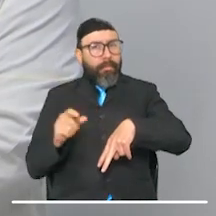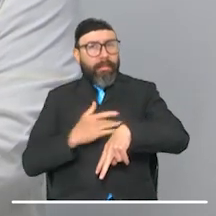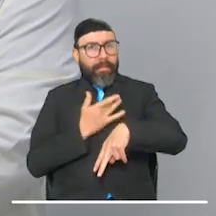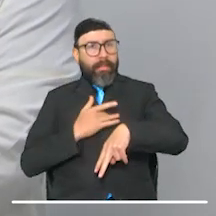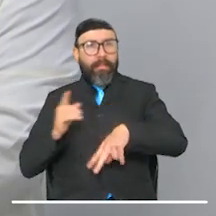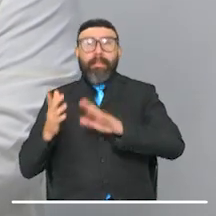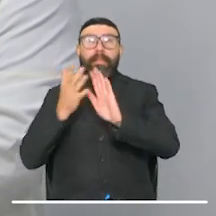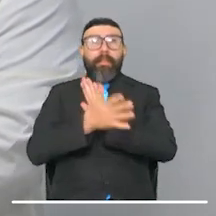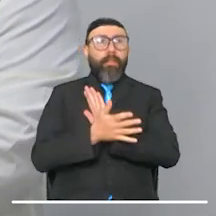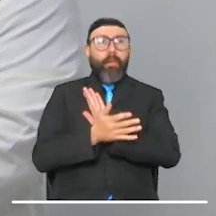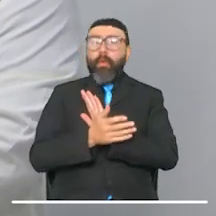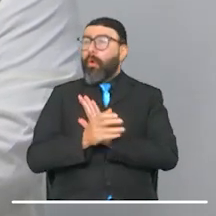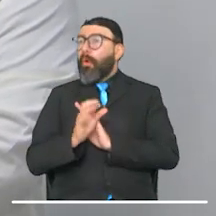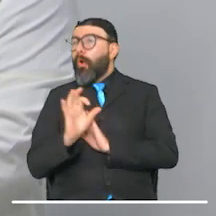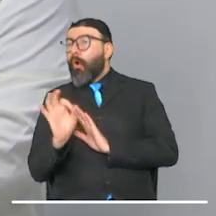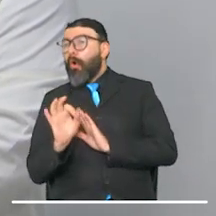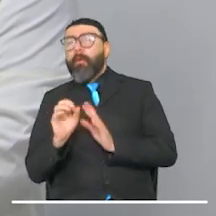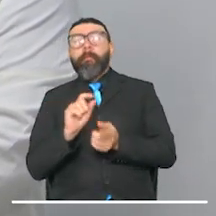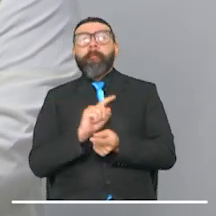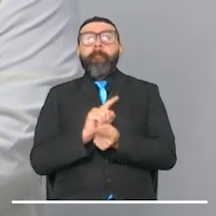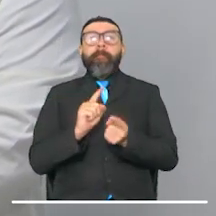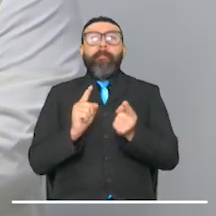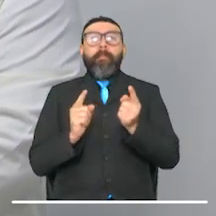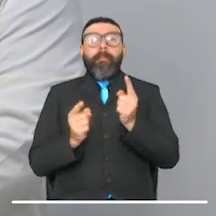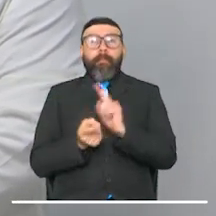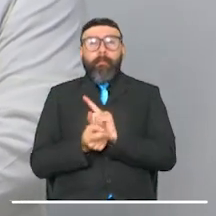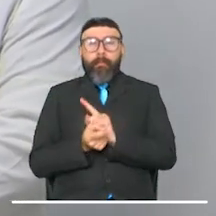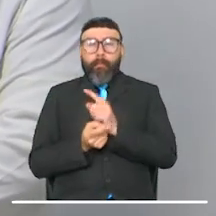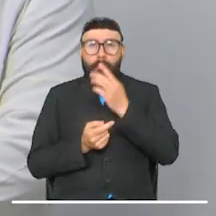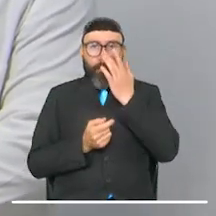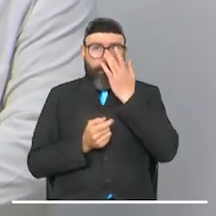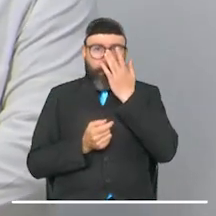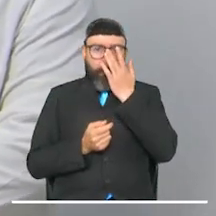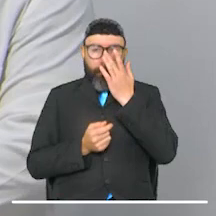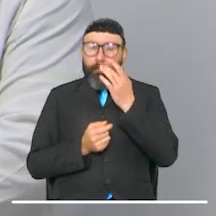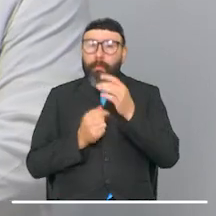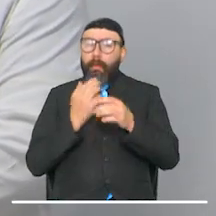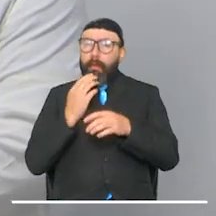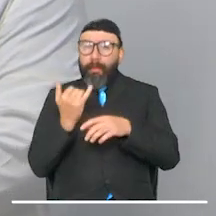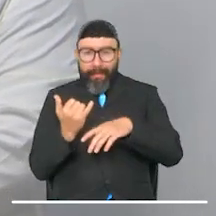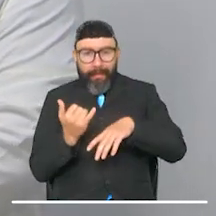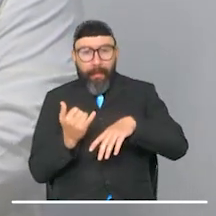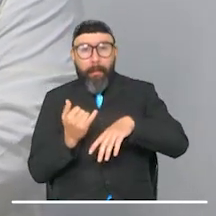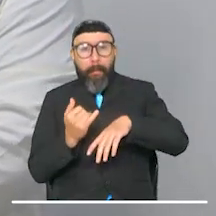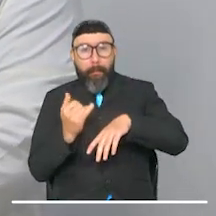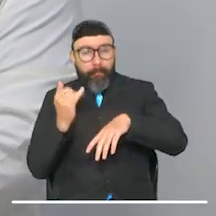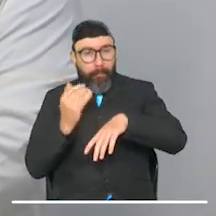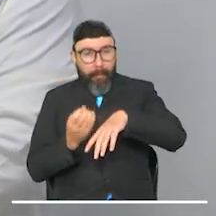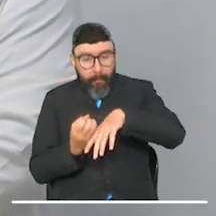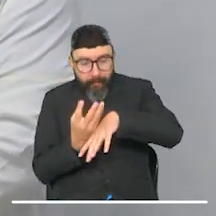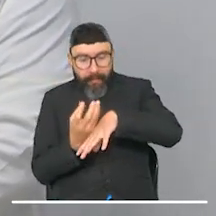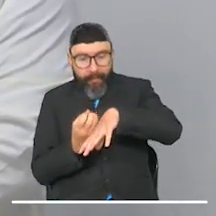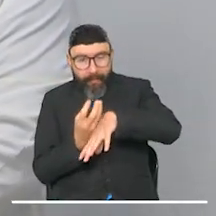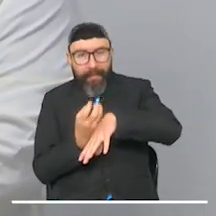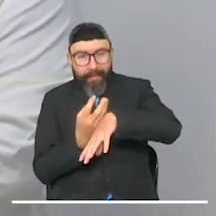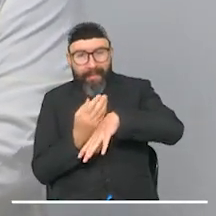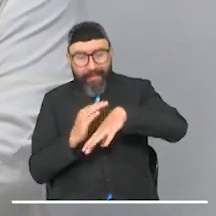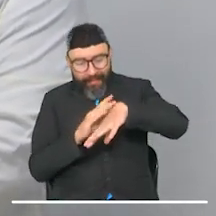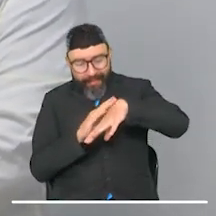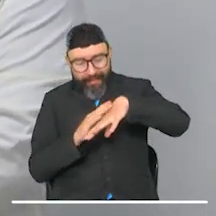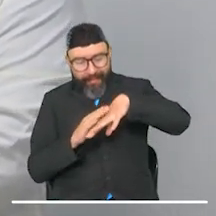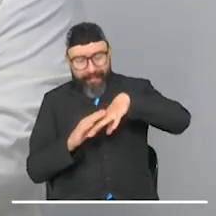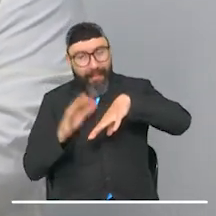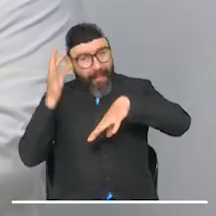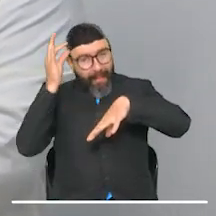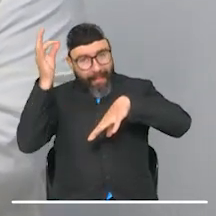pueden haber cambios en en cuanto al al vello de las piernas a ver áreas en donde se